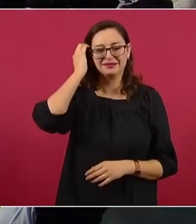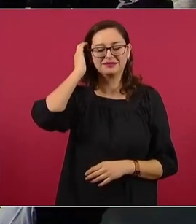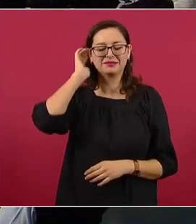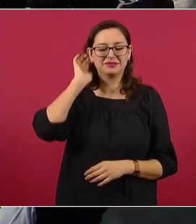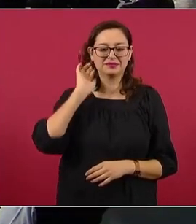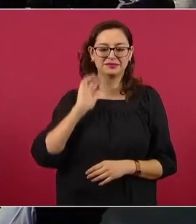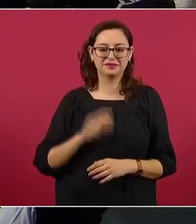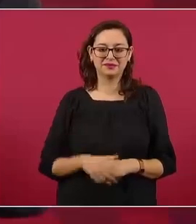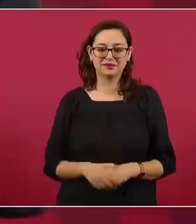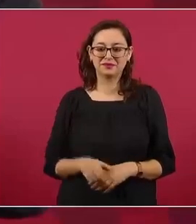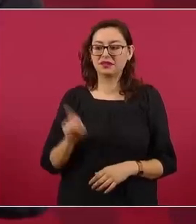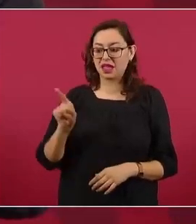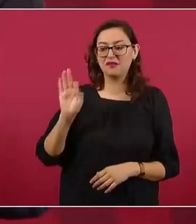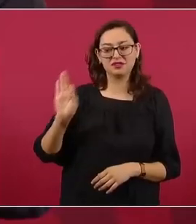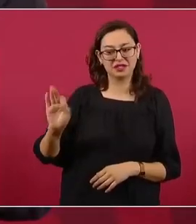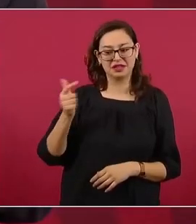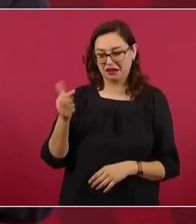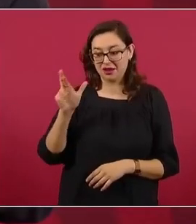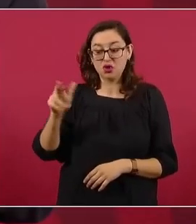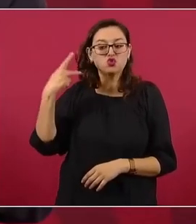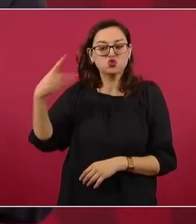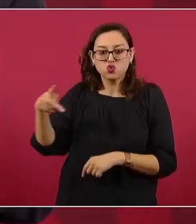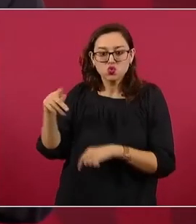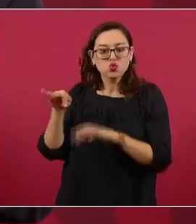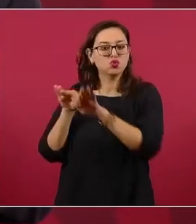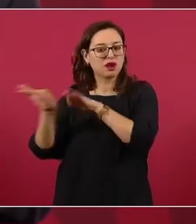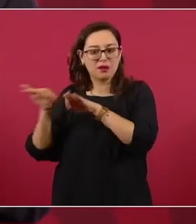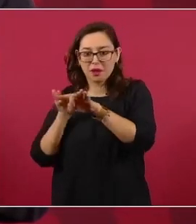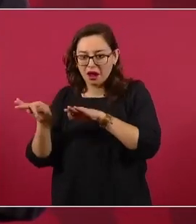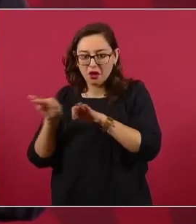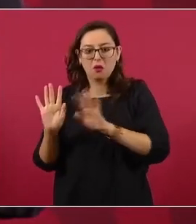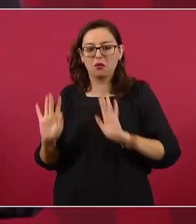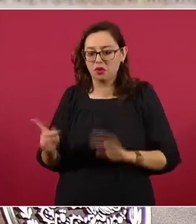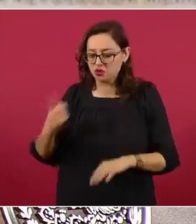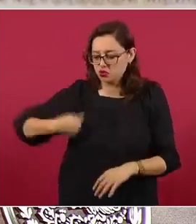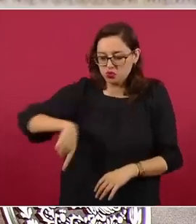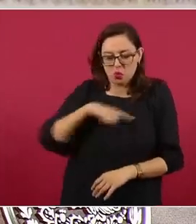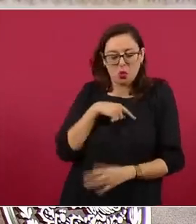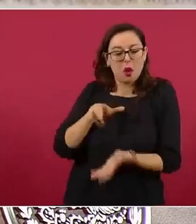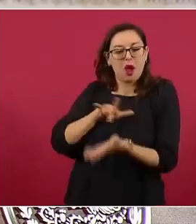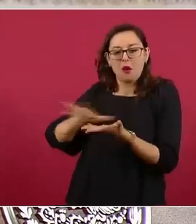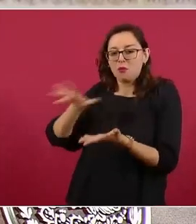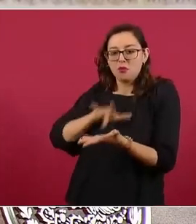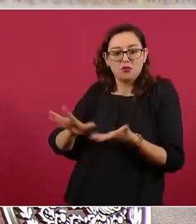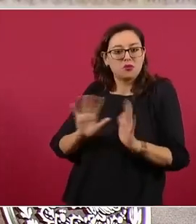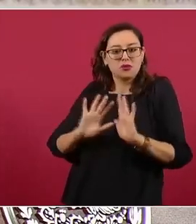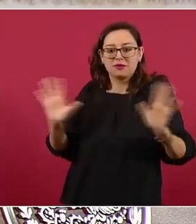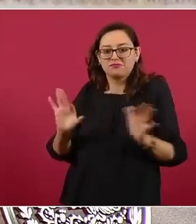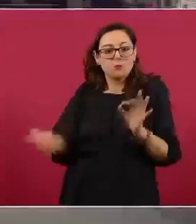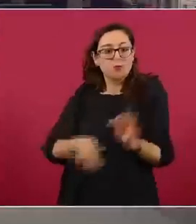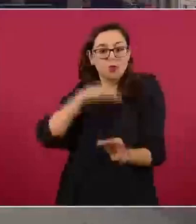La fiscalía sabe cuál es su trabajo y nosotros la apoyamos en todo lo que requiere.